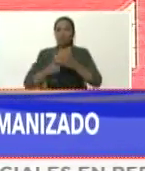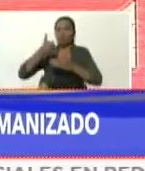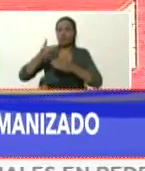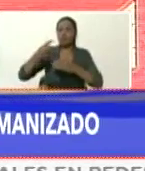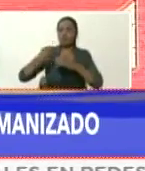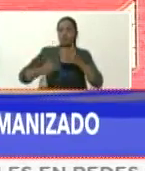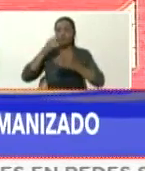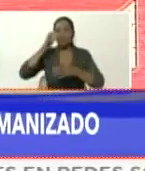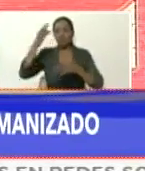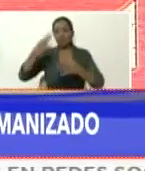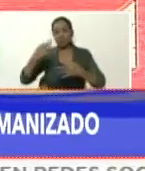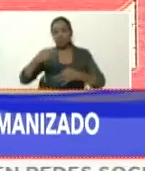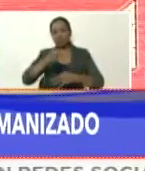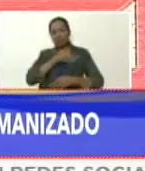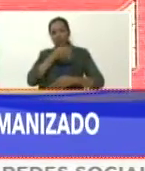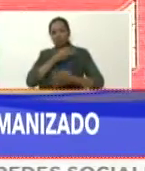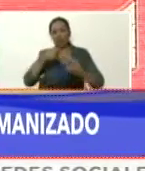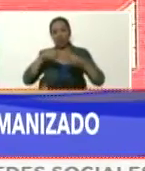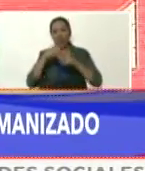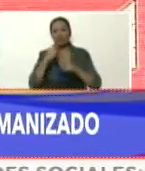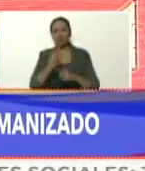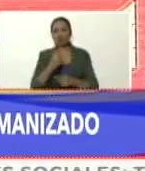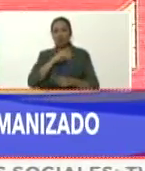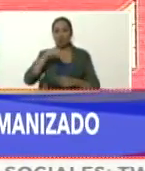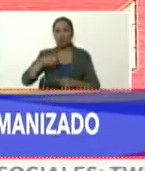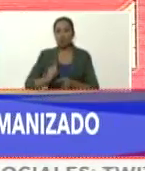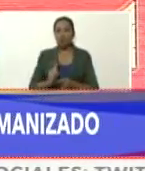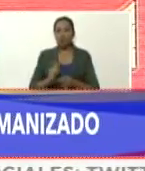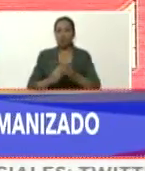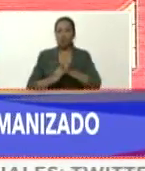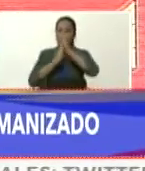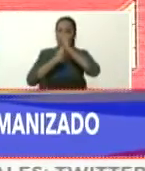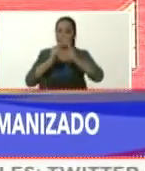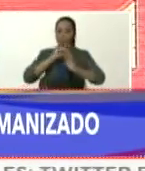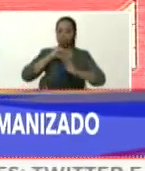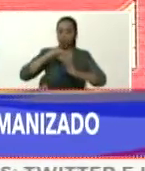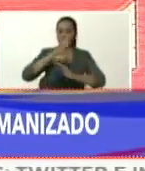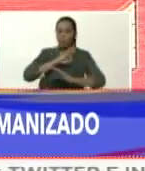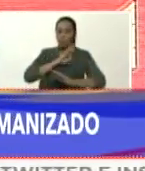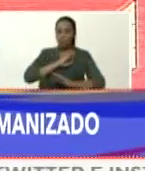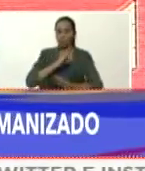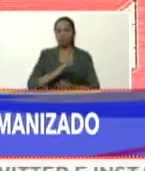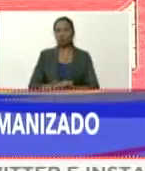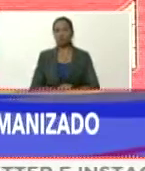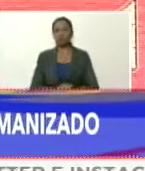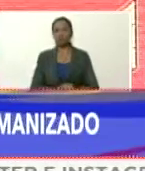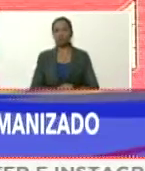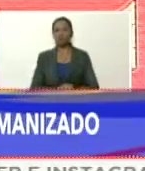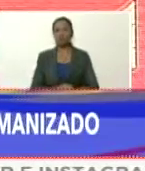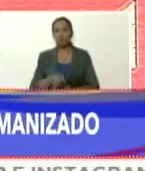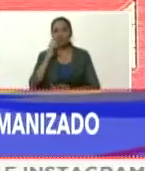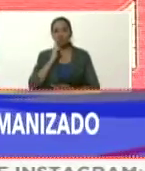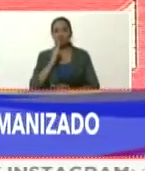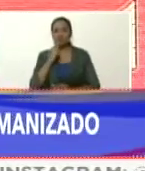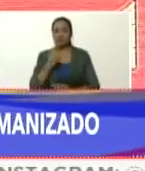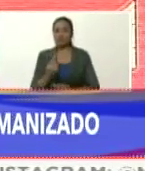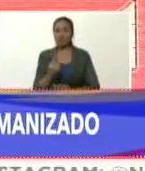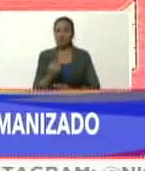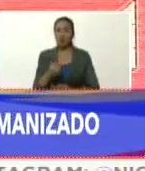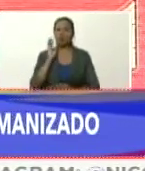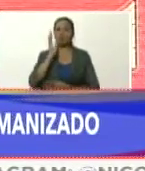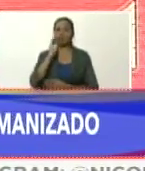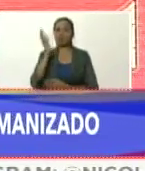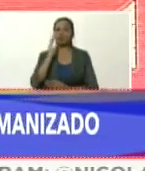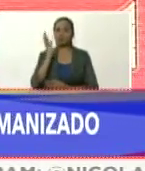de seguridad social, dijo nuestro líder, el gran Simón Bolívar, en el discurso